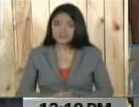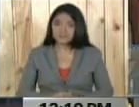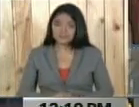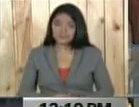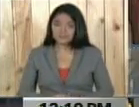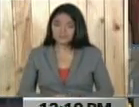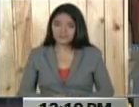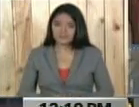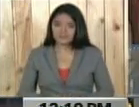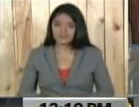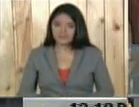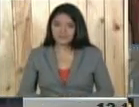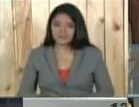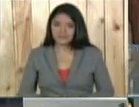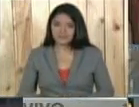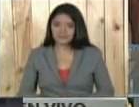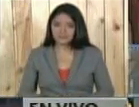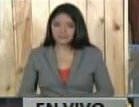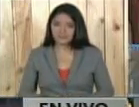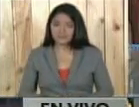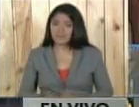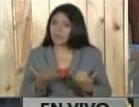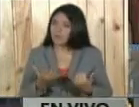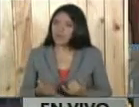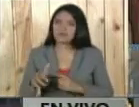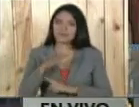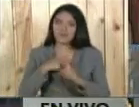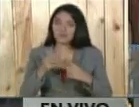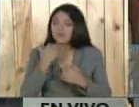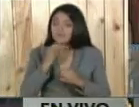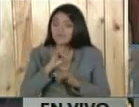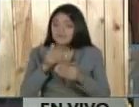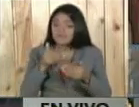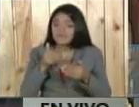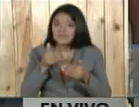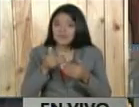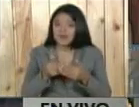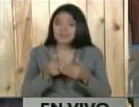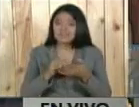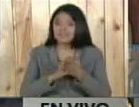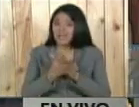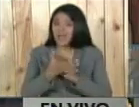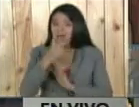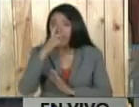este momento, esta coyuntura de fin de año 2016,